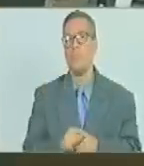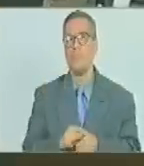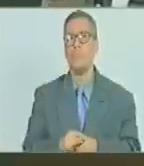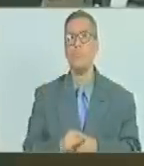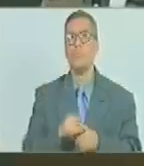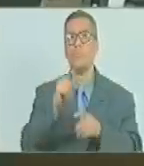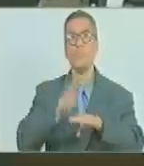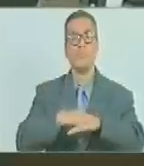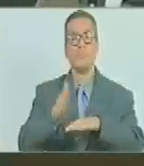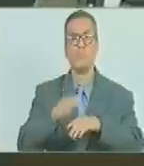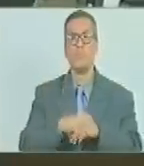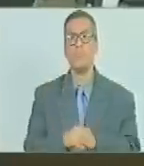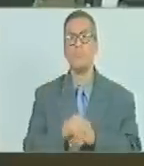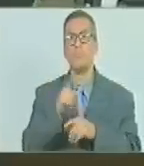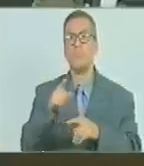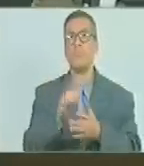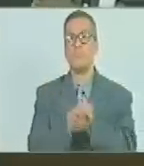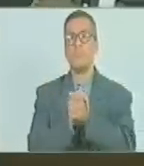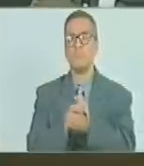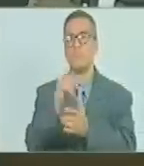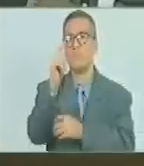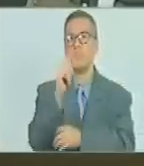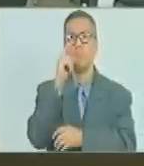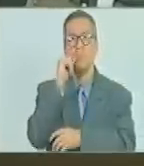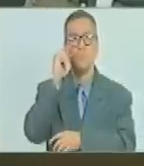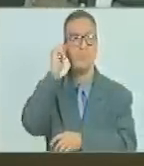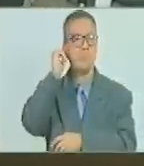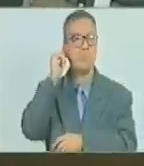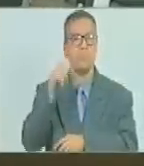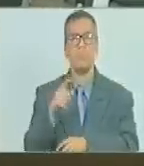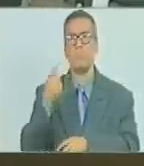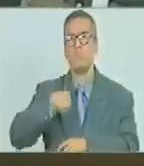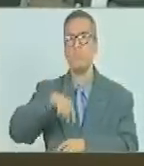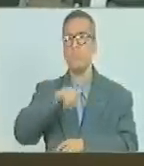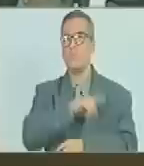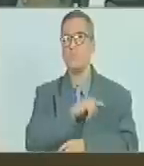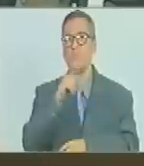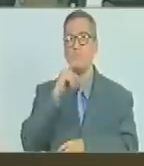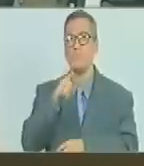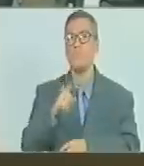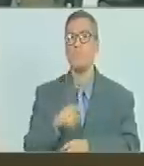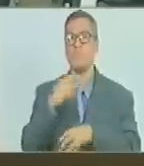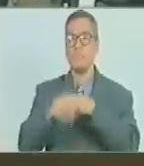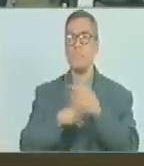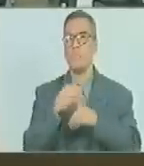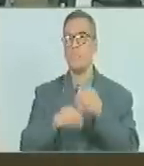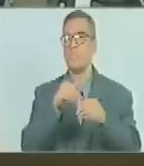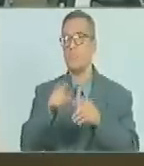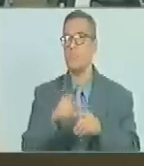Por lo tanto, colegas diputados y diputadas, nosotros lejos de hacernos